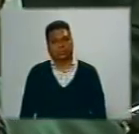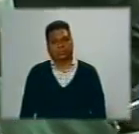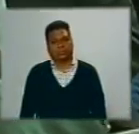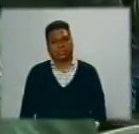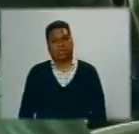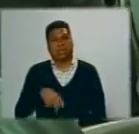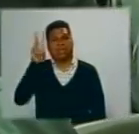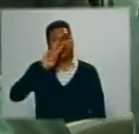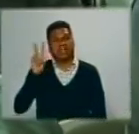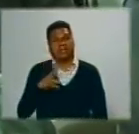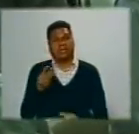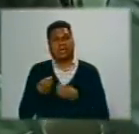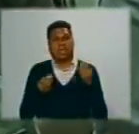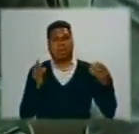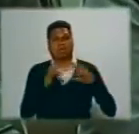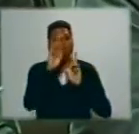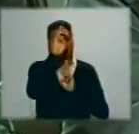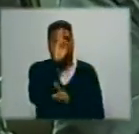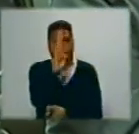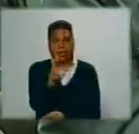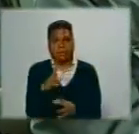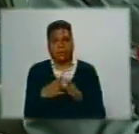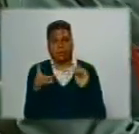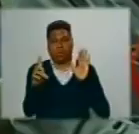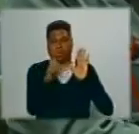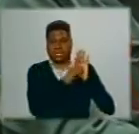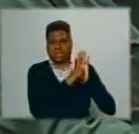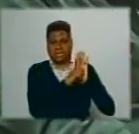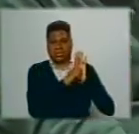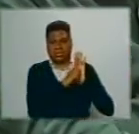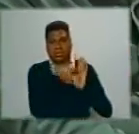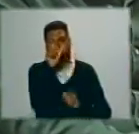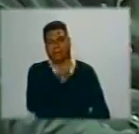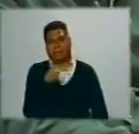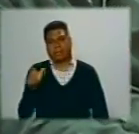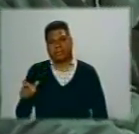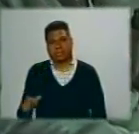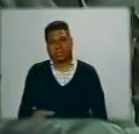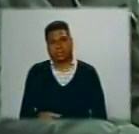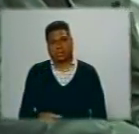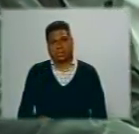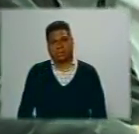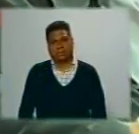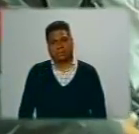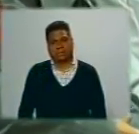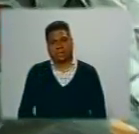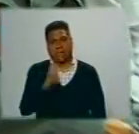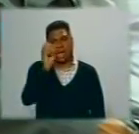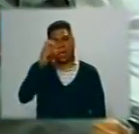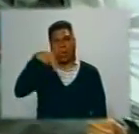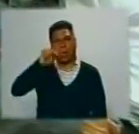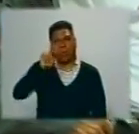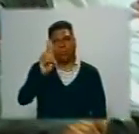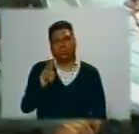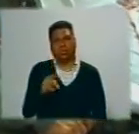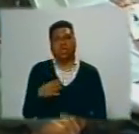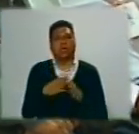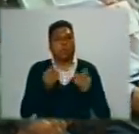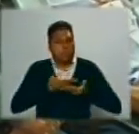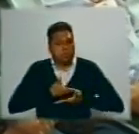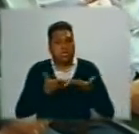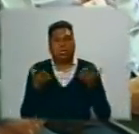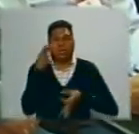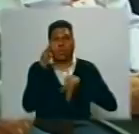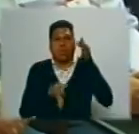las posiciones de respeto de derechos al ser humano de Naciones Unidas, como el trato justo, la